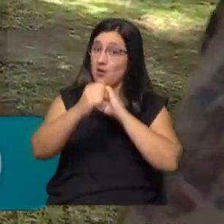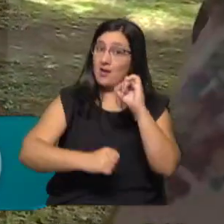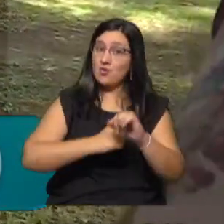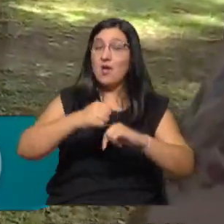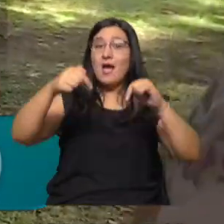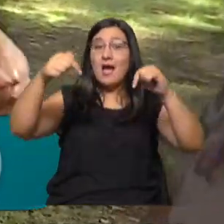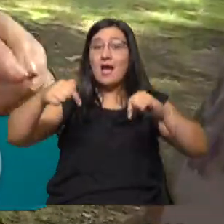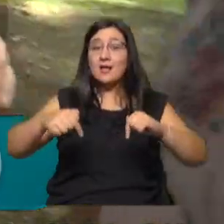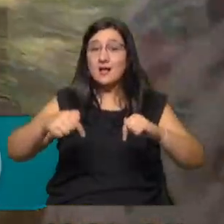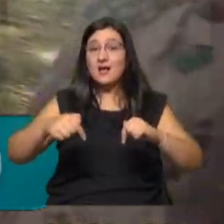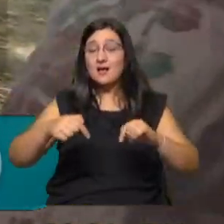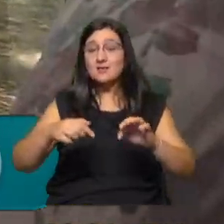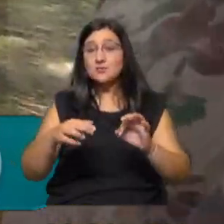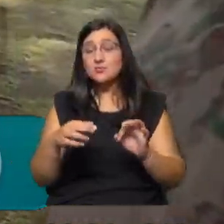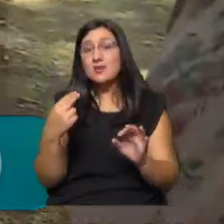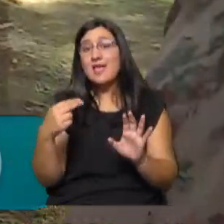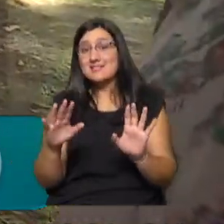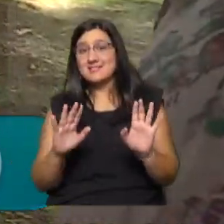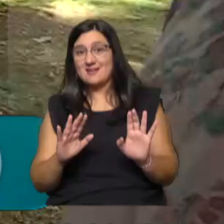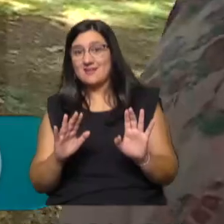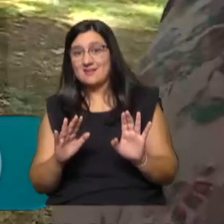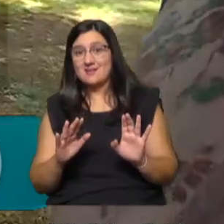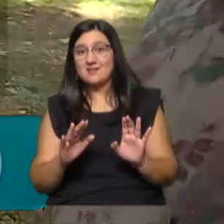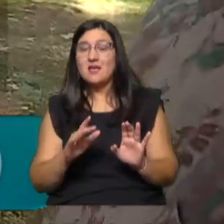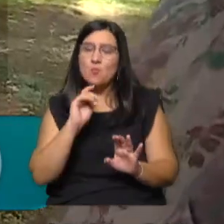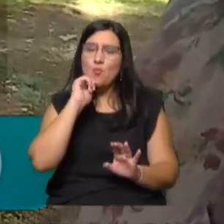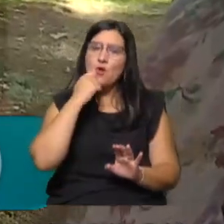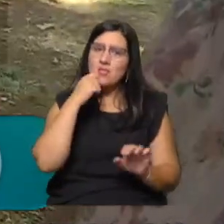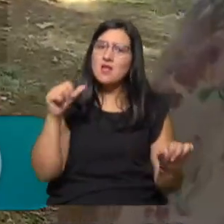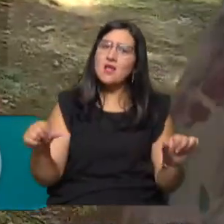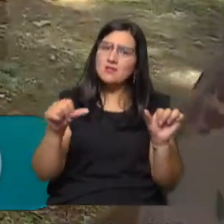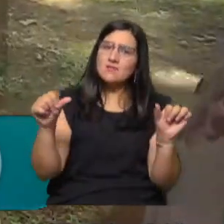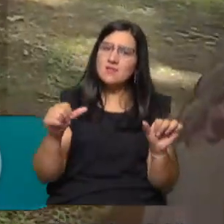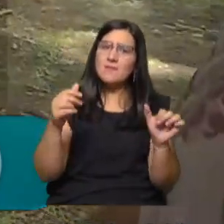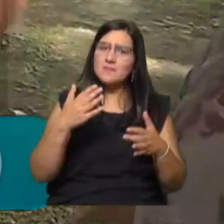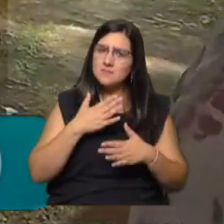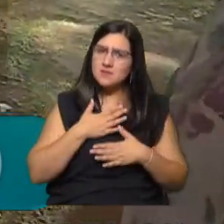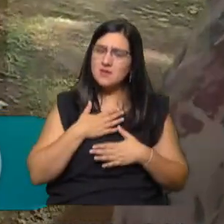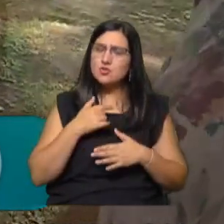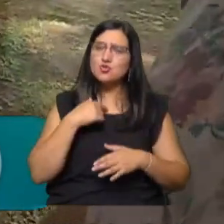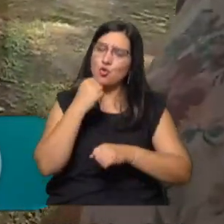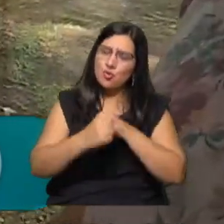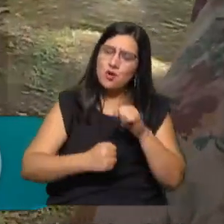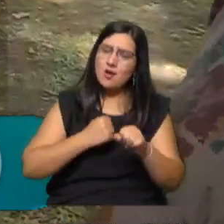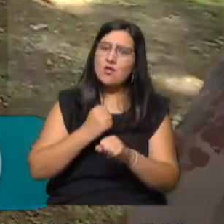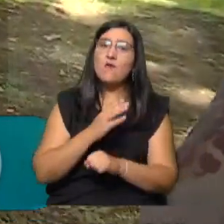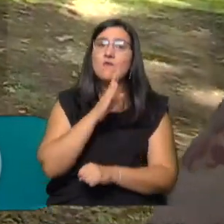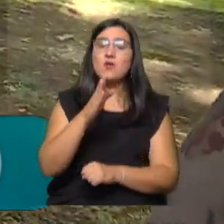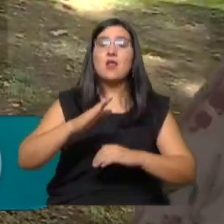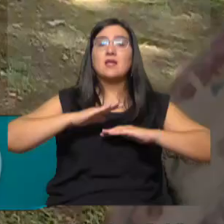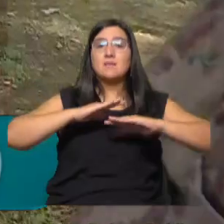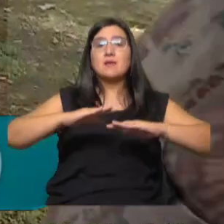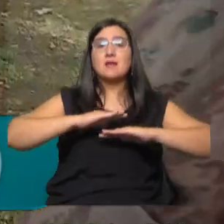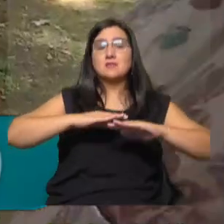Acá es un remate. ¿Qué? Remate, digo, de toda la actividad que hago durante el año en el gimnasio